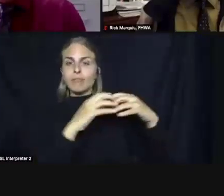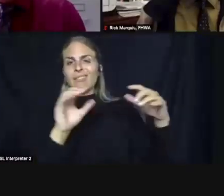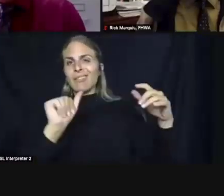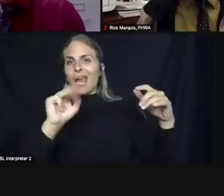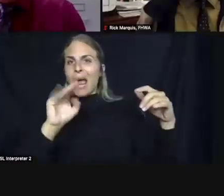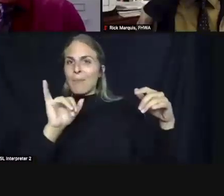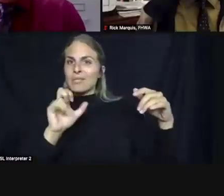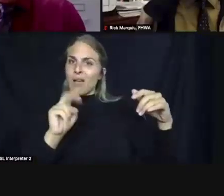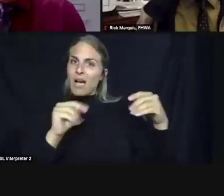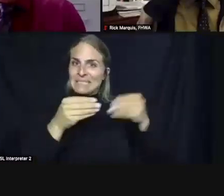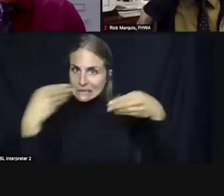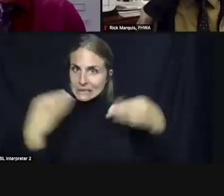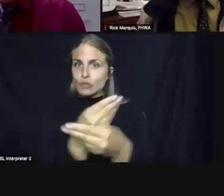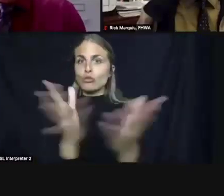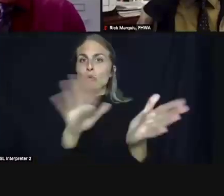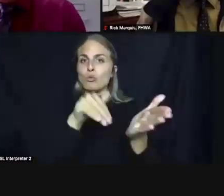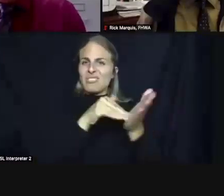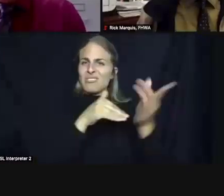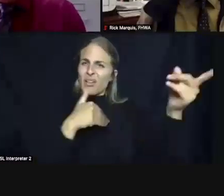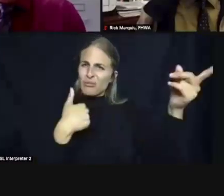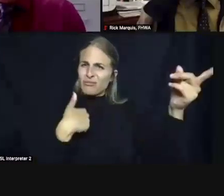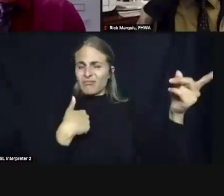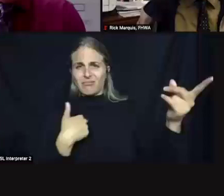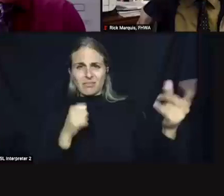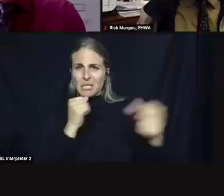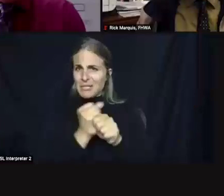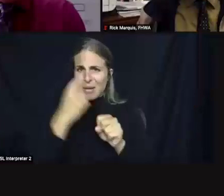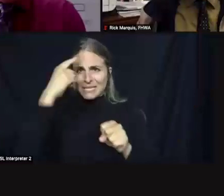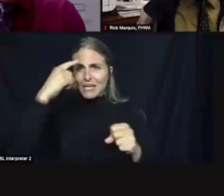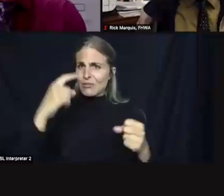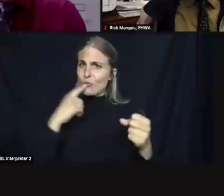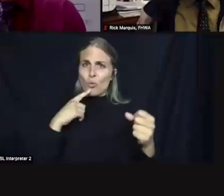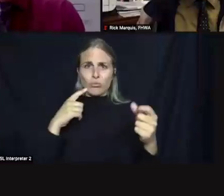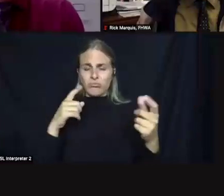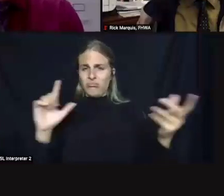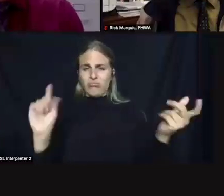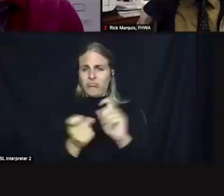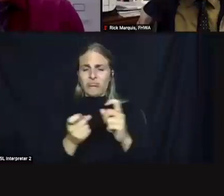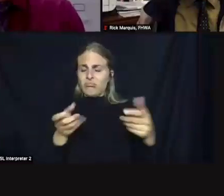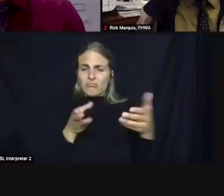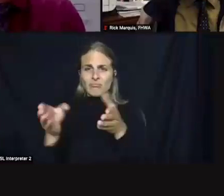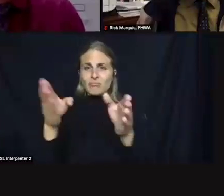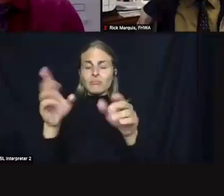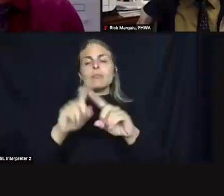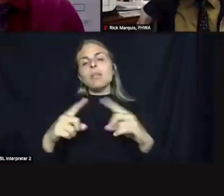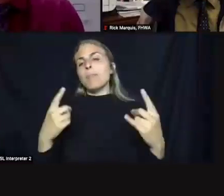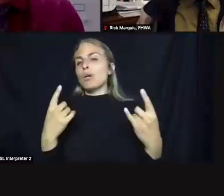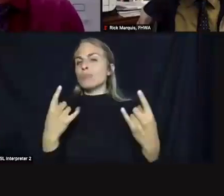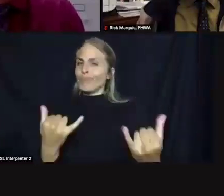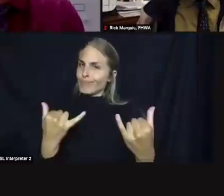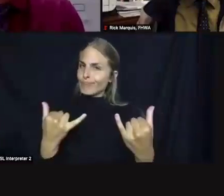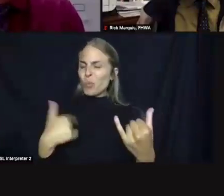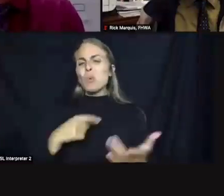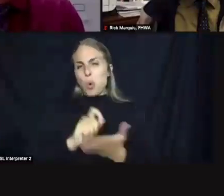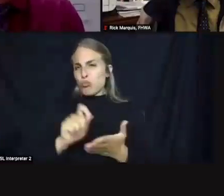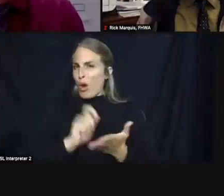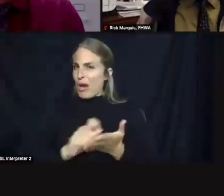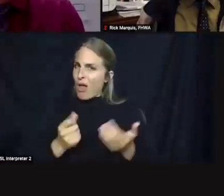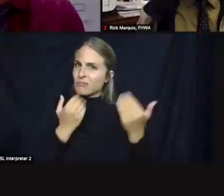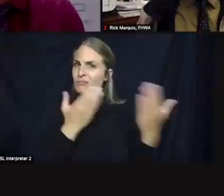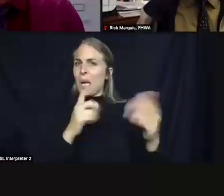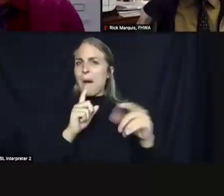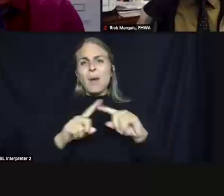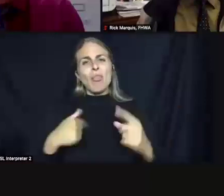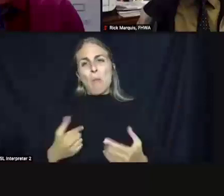de distribución de Amazon. Nosotros vamos a proporcionar nuestros comentarios por escrito. Sin embargo, es suficiente